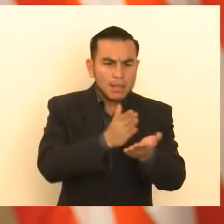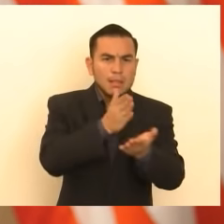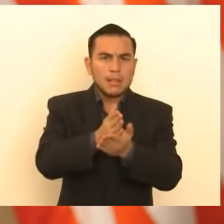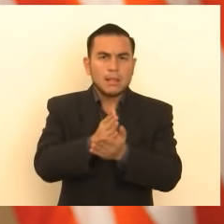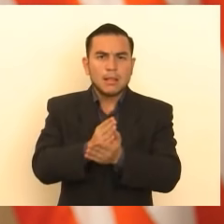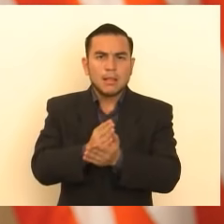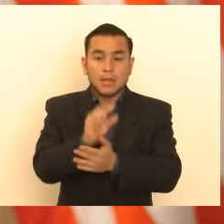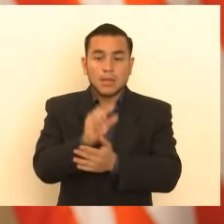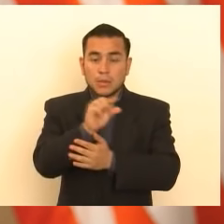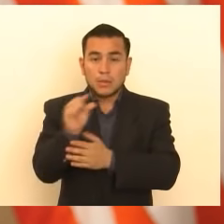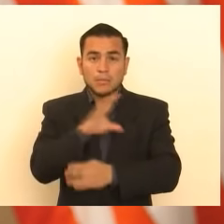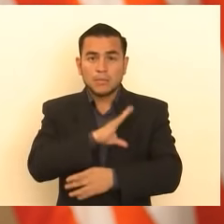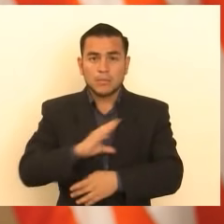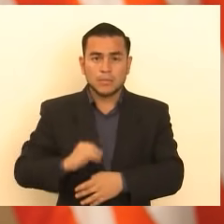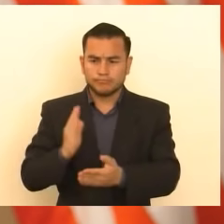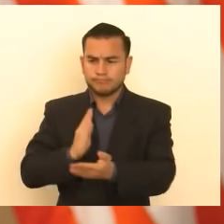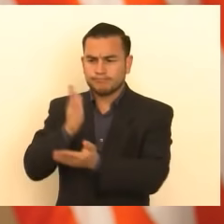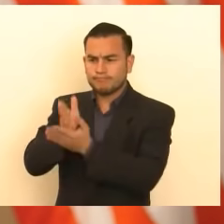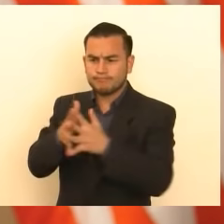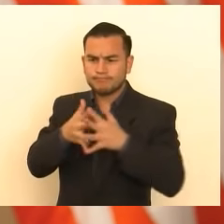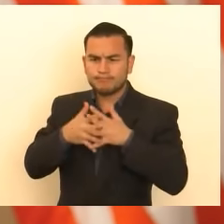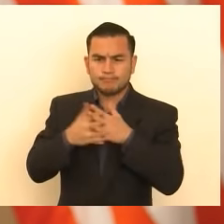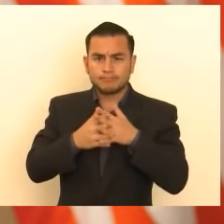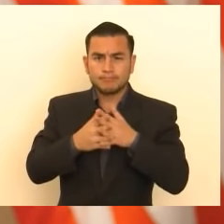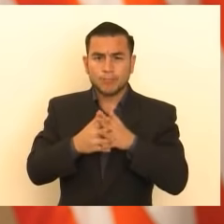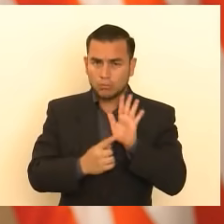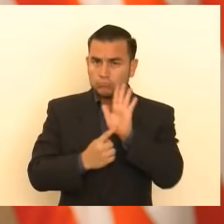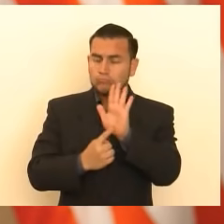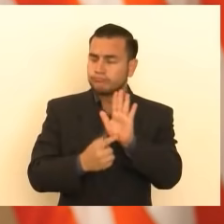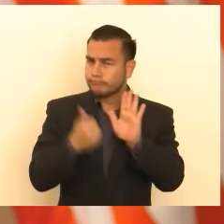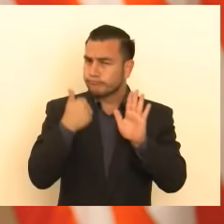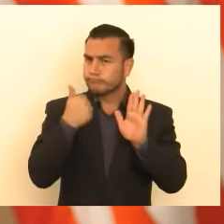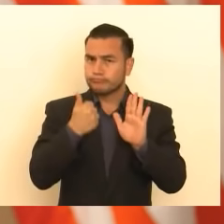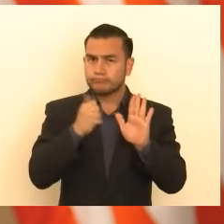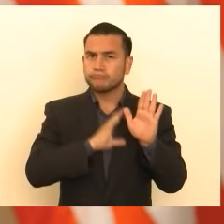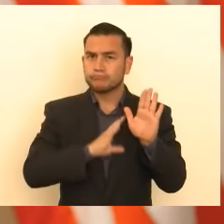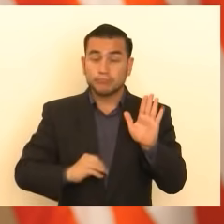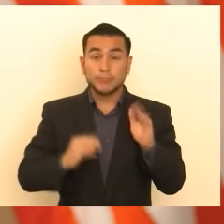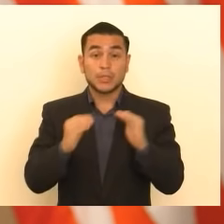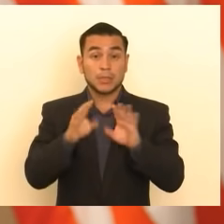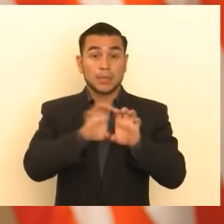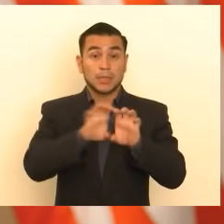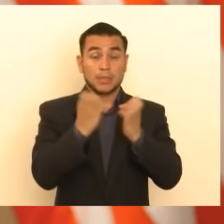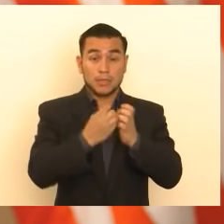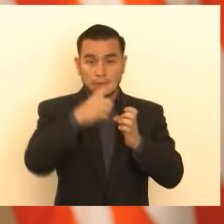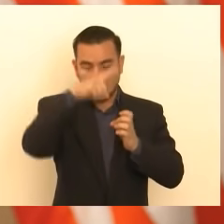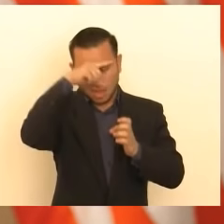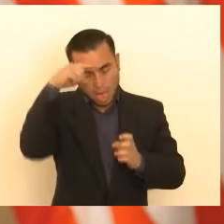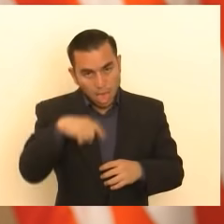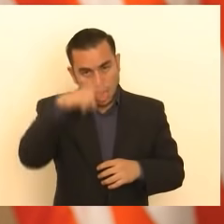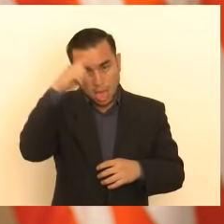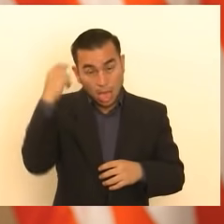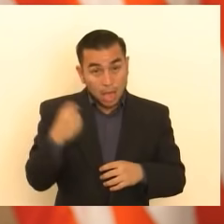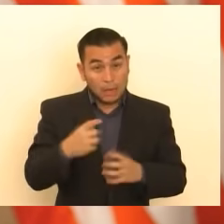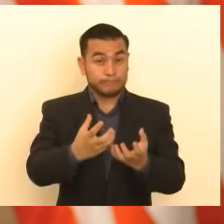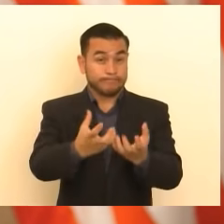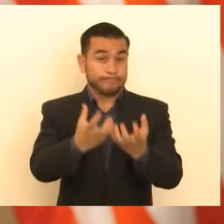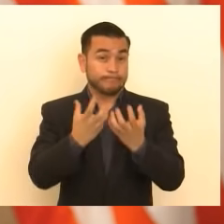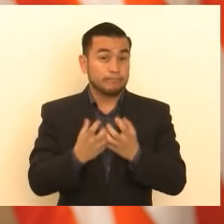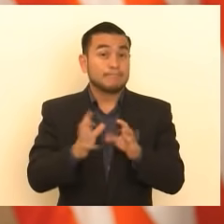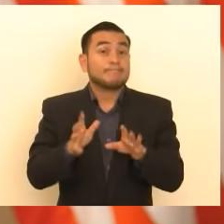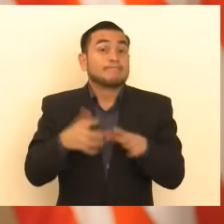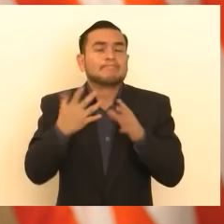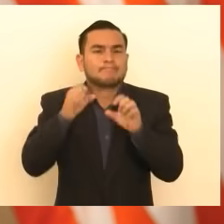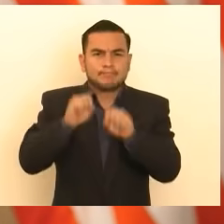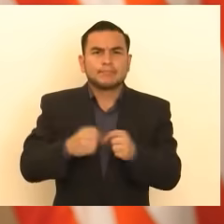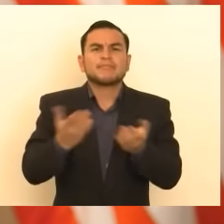buen nombre de El Salvador allá en los Estados Unidos, a todo nuestro equipo que le va a tocar trabajar el doble para poder